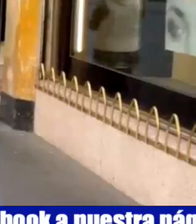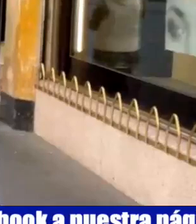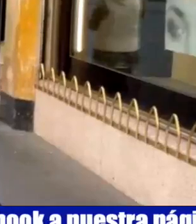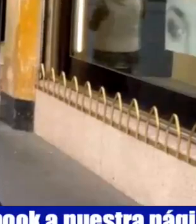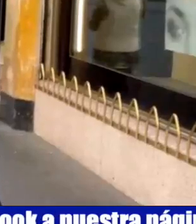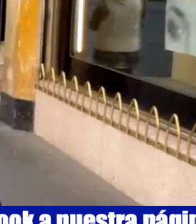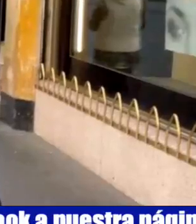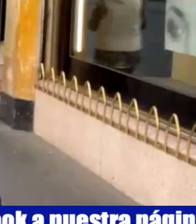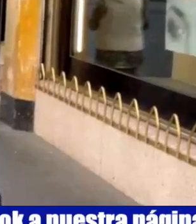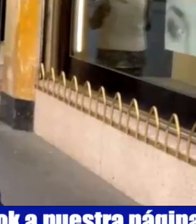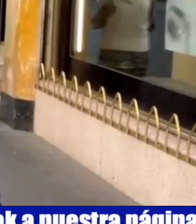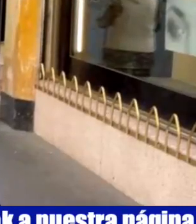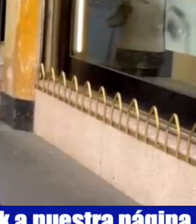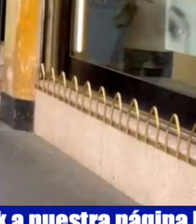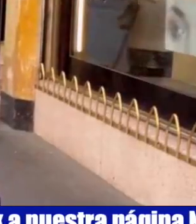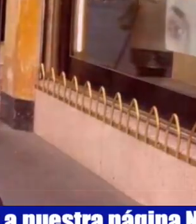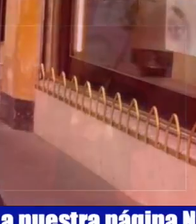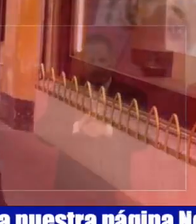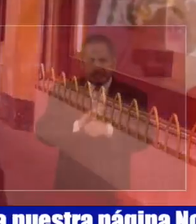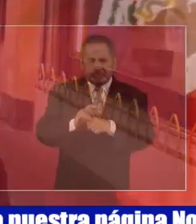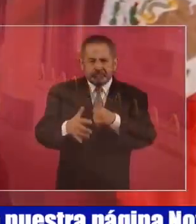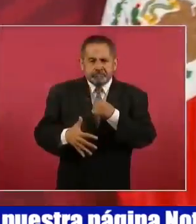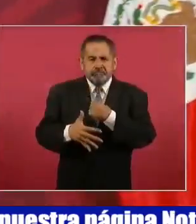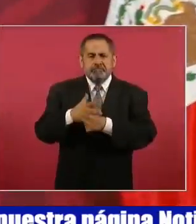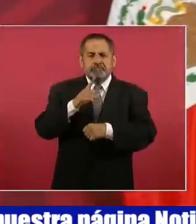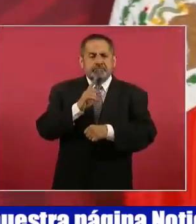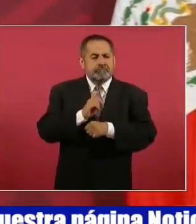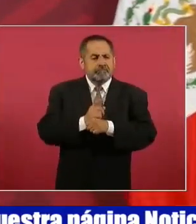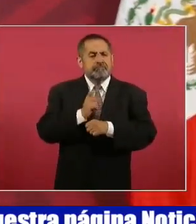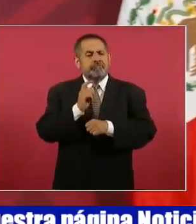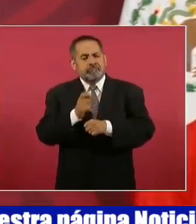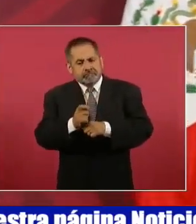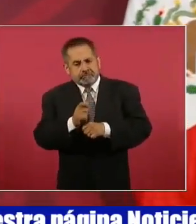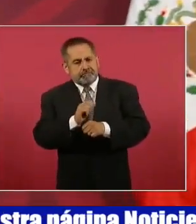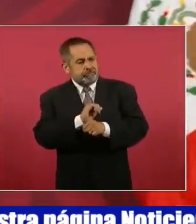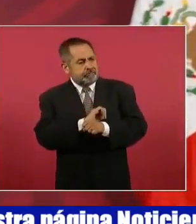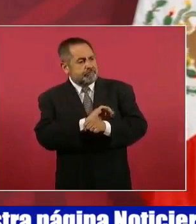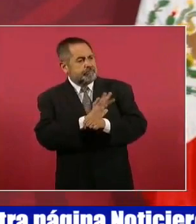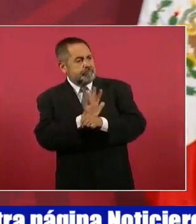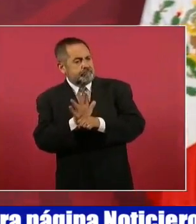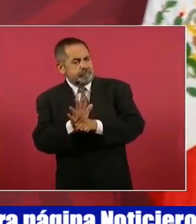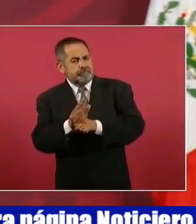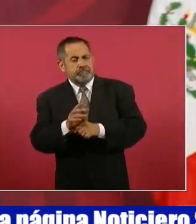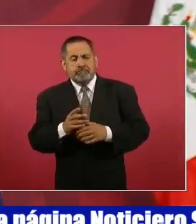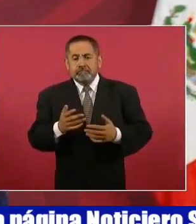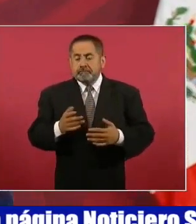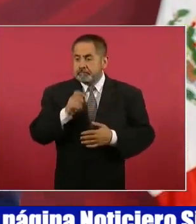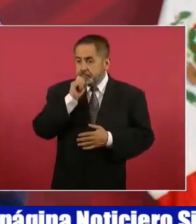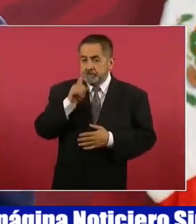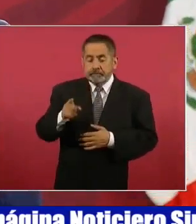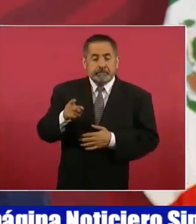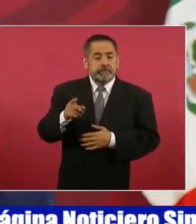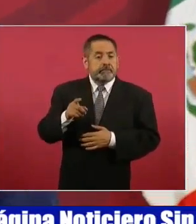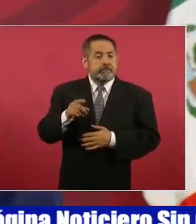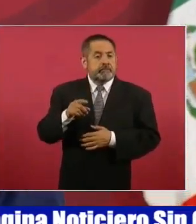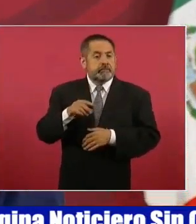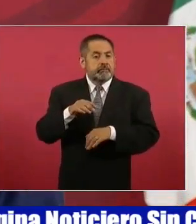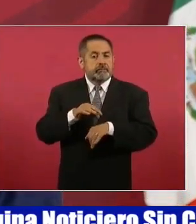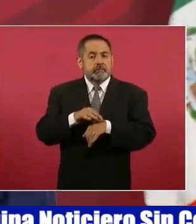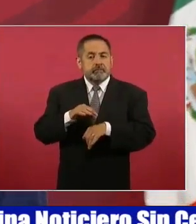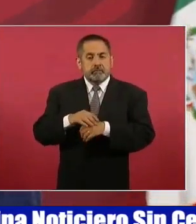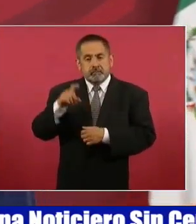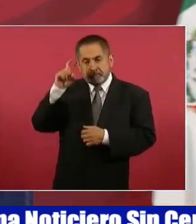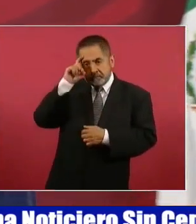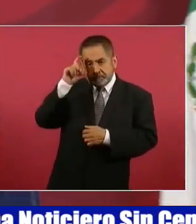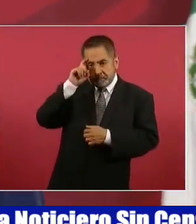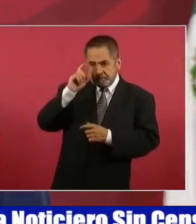Andrés Manuel López Obrador llamó a los ciudadanos a votar en la elección del 5 de junio, y cito, porque los que no quieren la